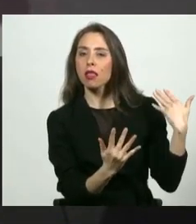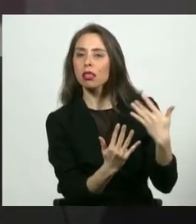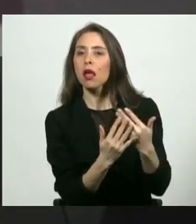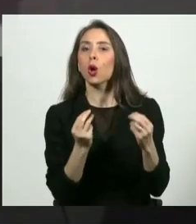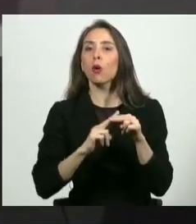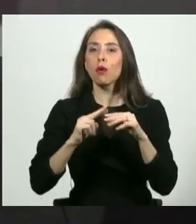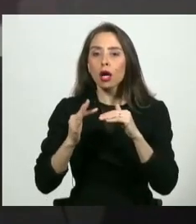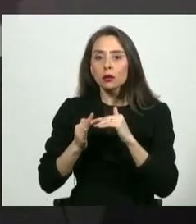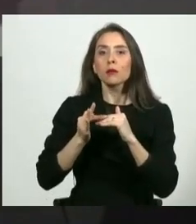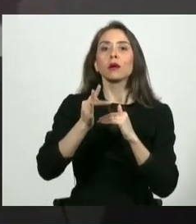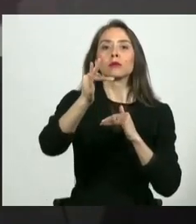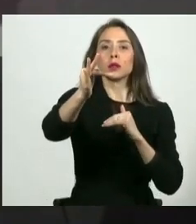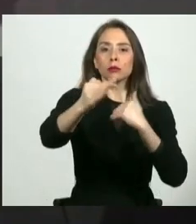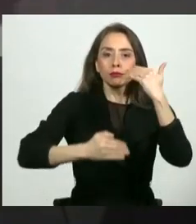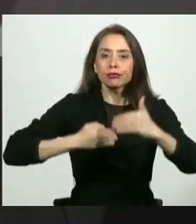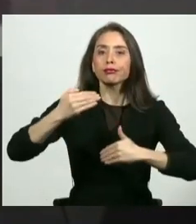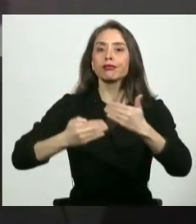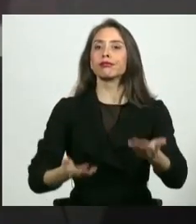seguir progresando.